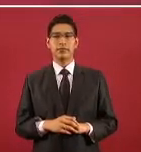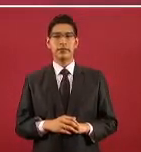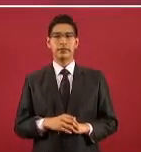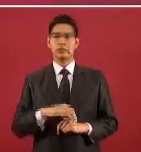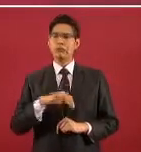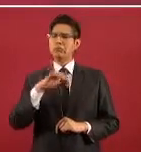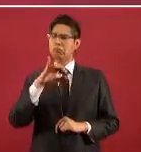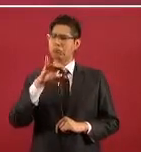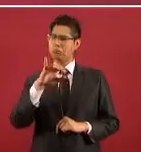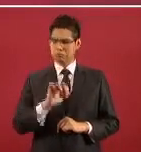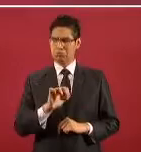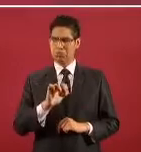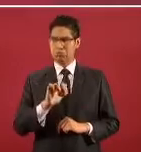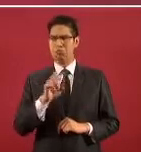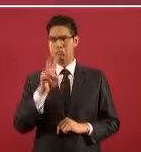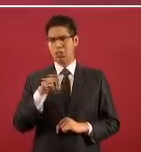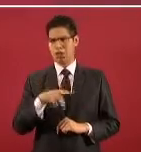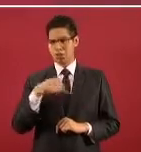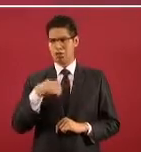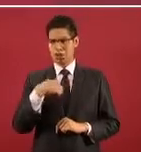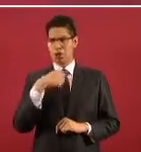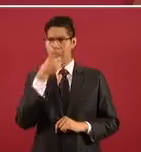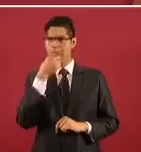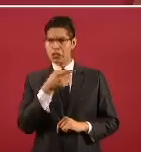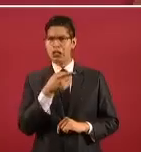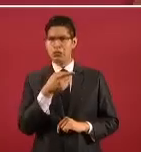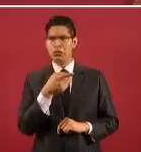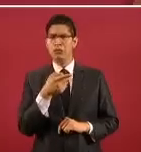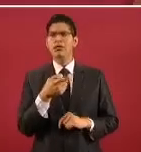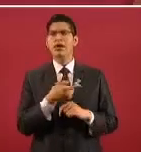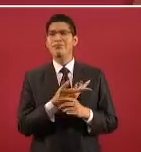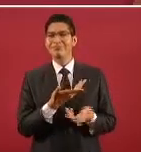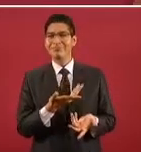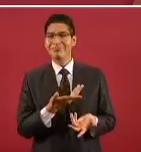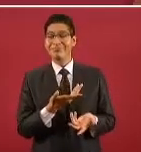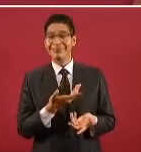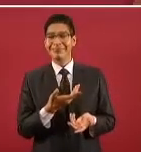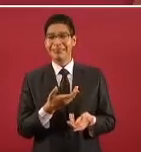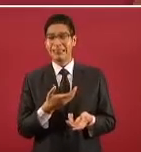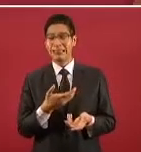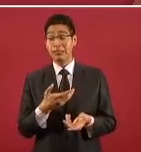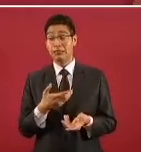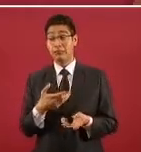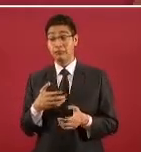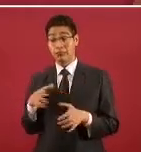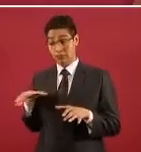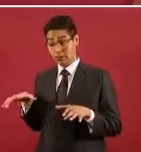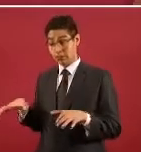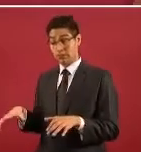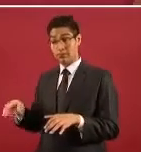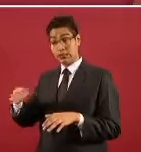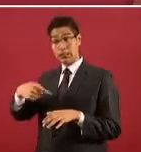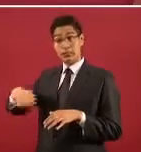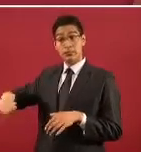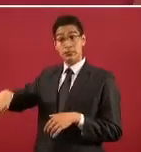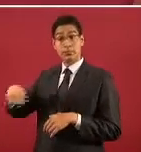no nos importa si nos apoyan o si